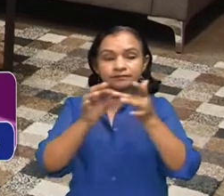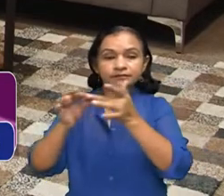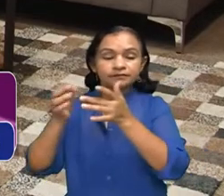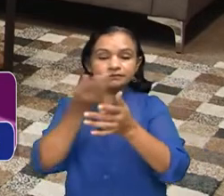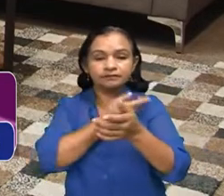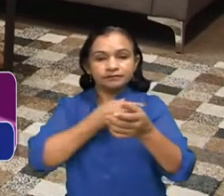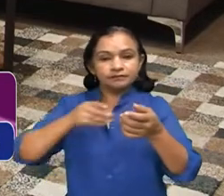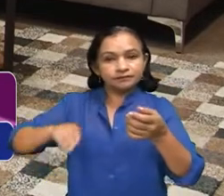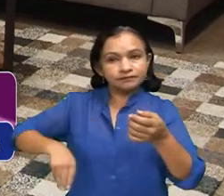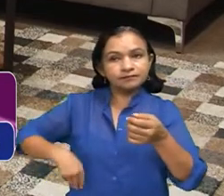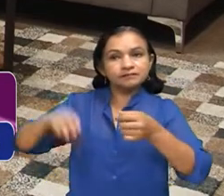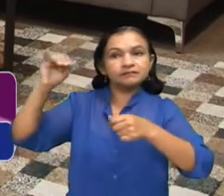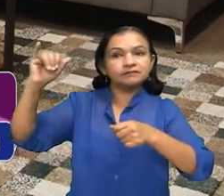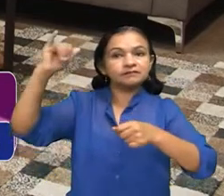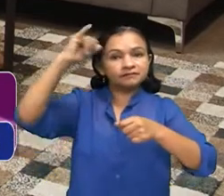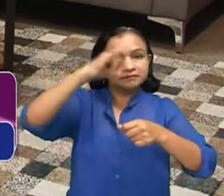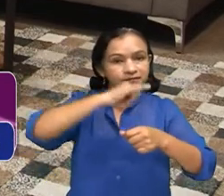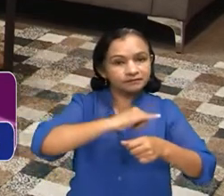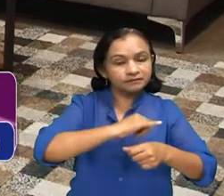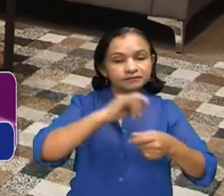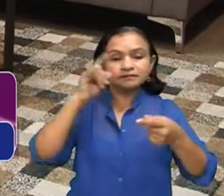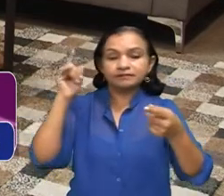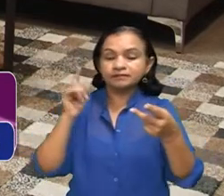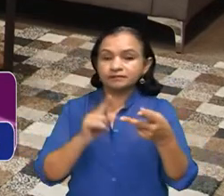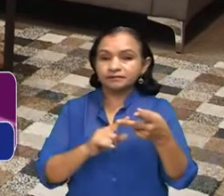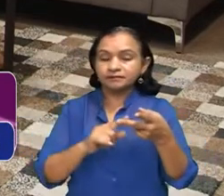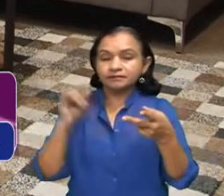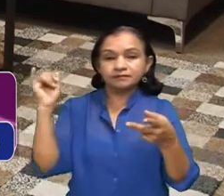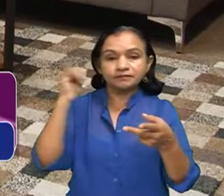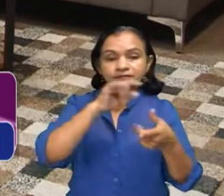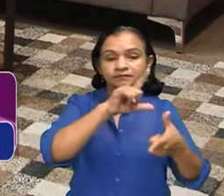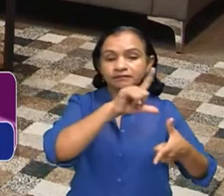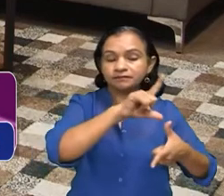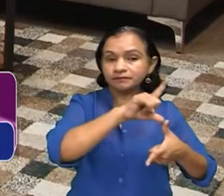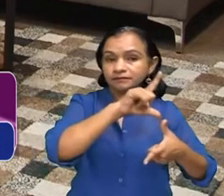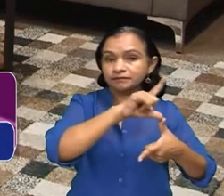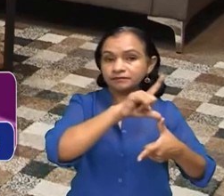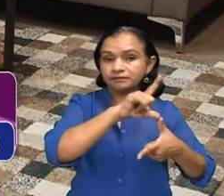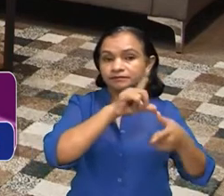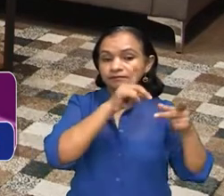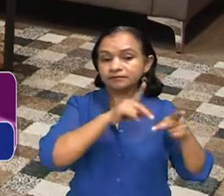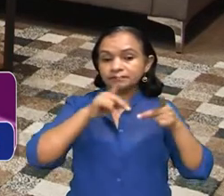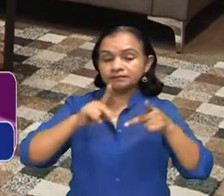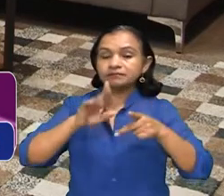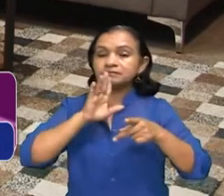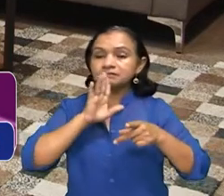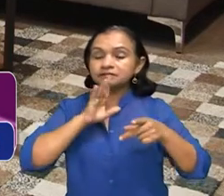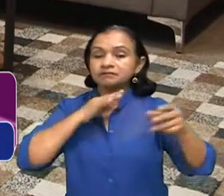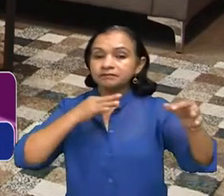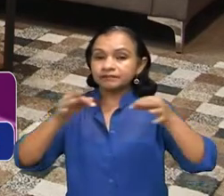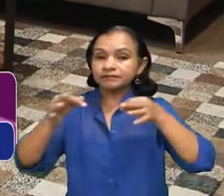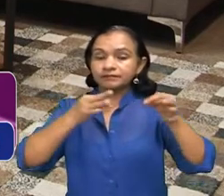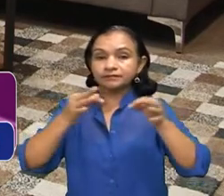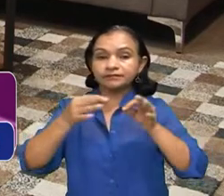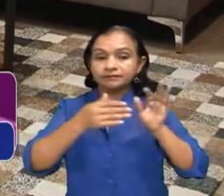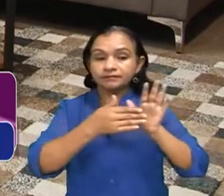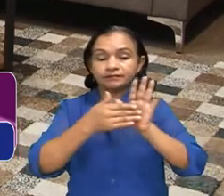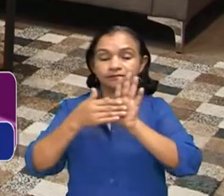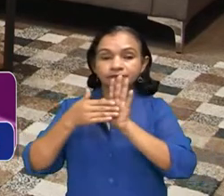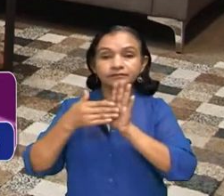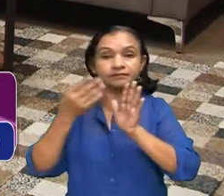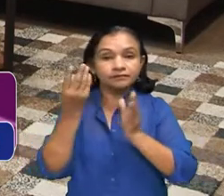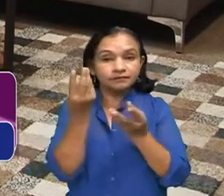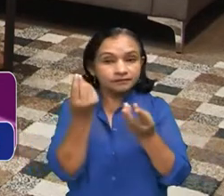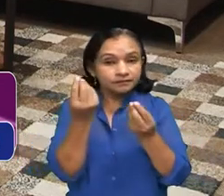¿verdad?, y teníamos especialistas a nivel latinoamericano que han dado con este modelo de economía